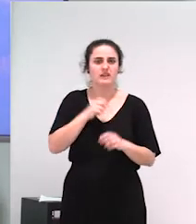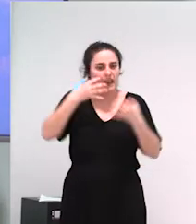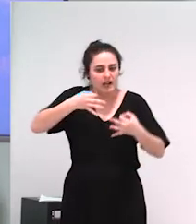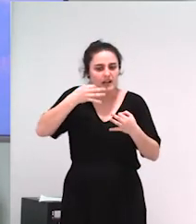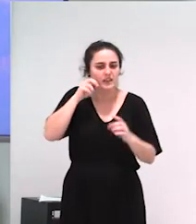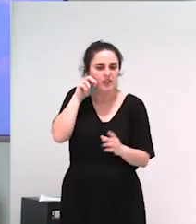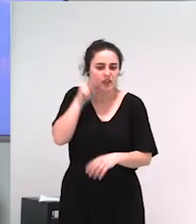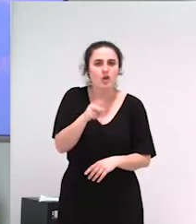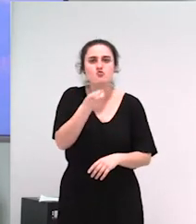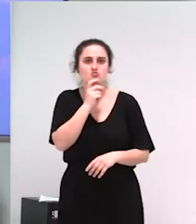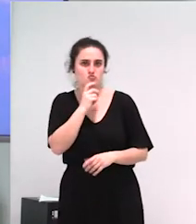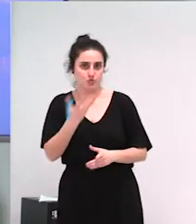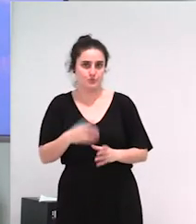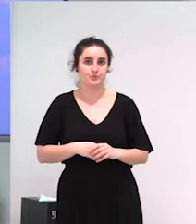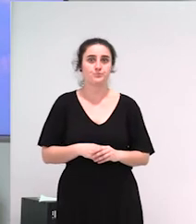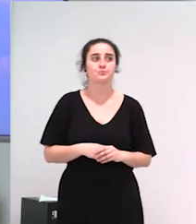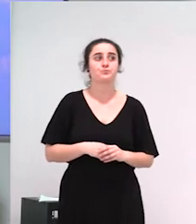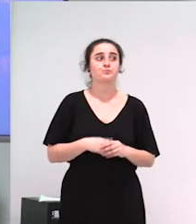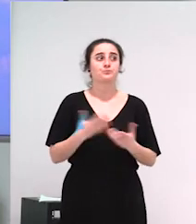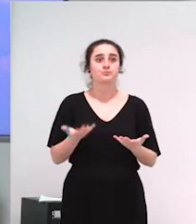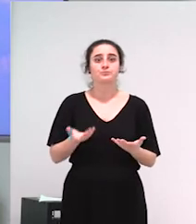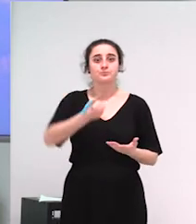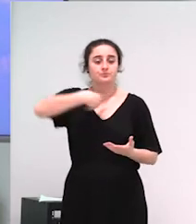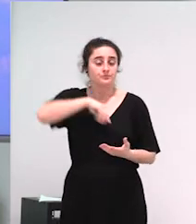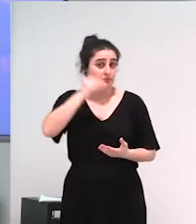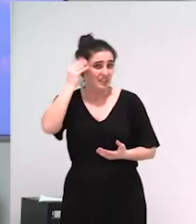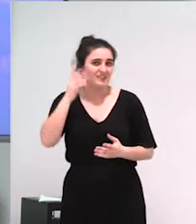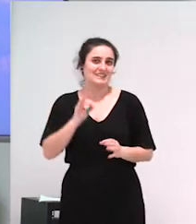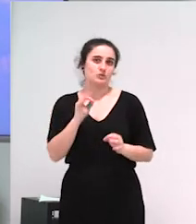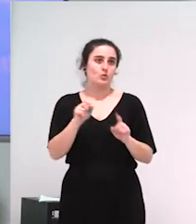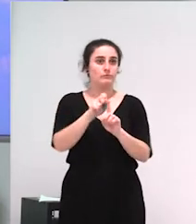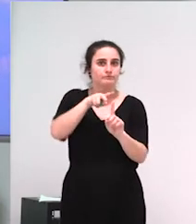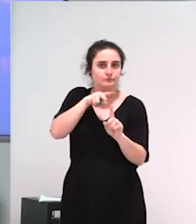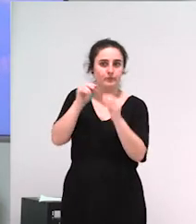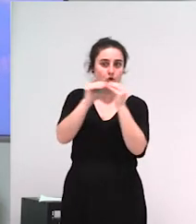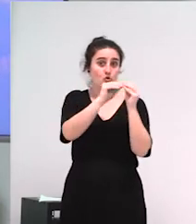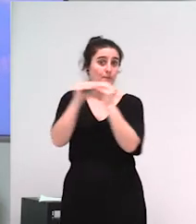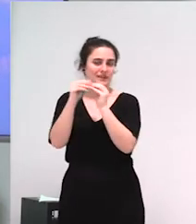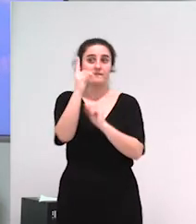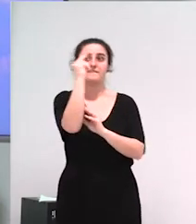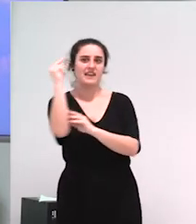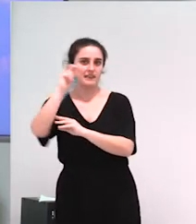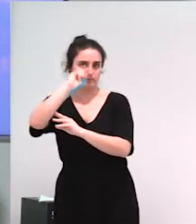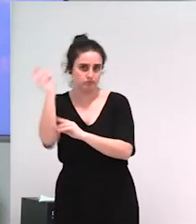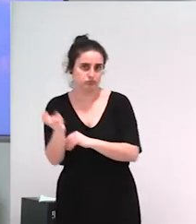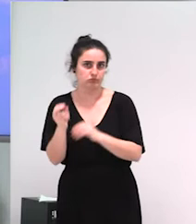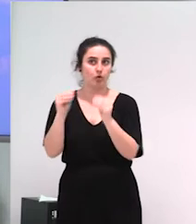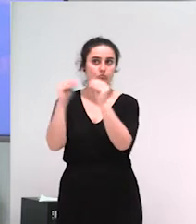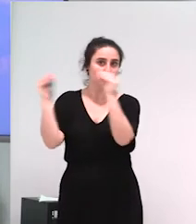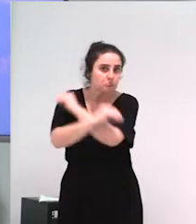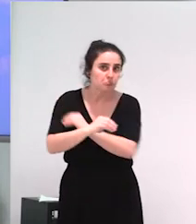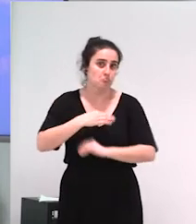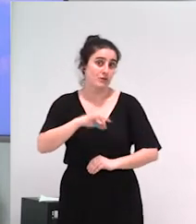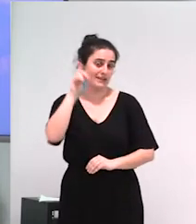realidad? Y aquí es donde digo que puede que sea una lectura compartida entre Fridays, puede que no sea una lectura compartida entre Fridays, pero